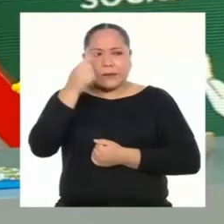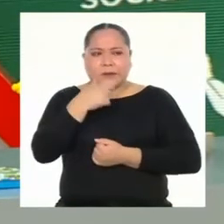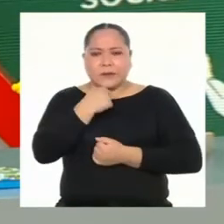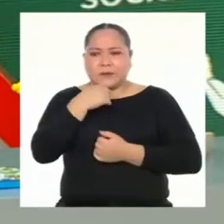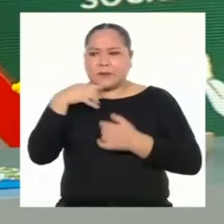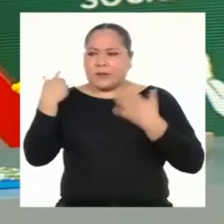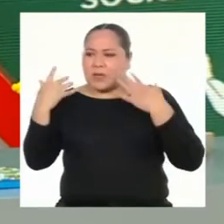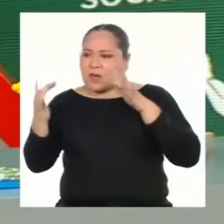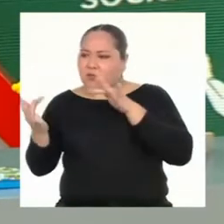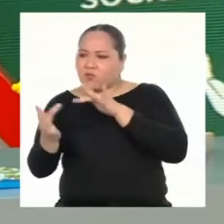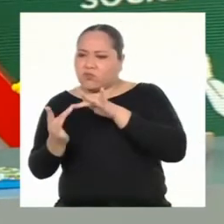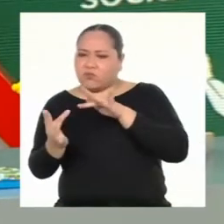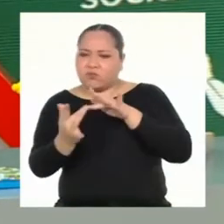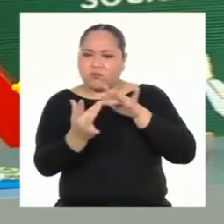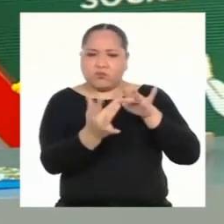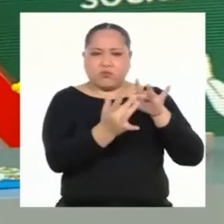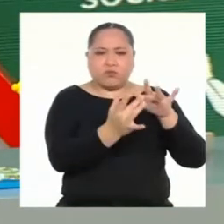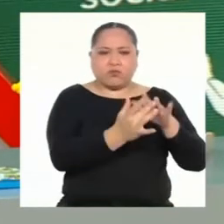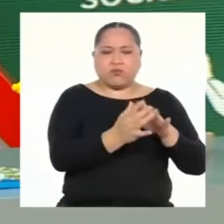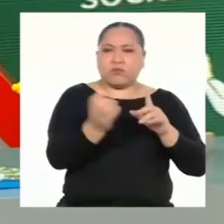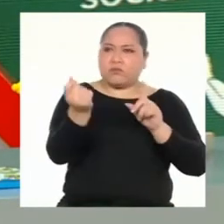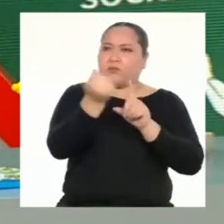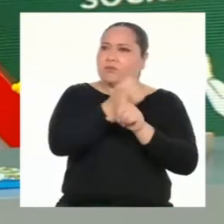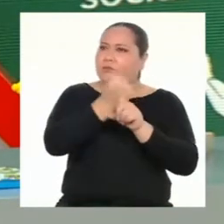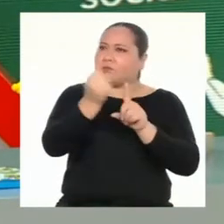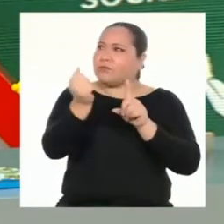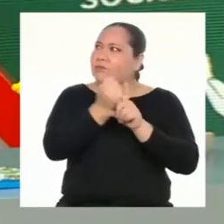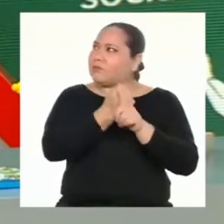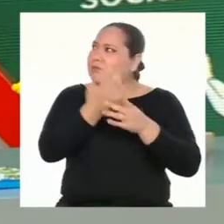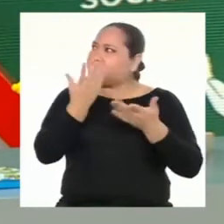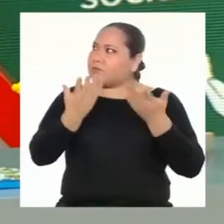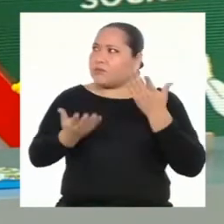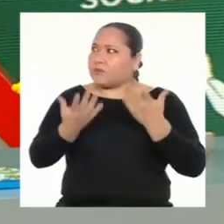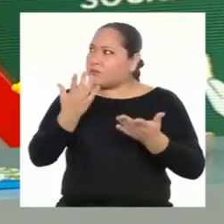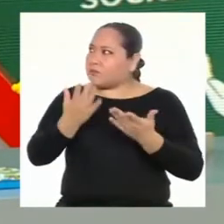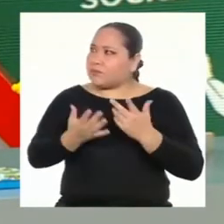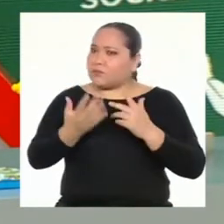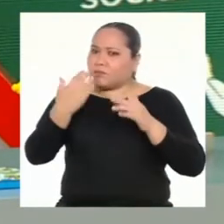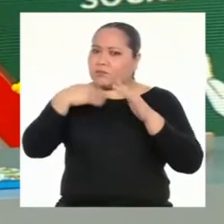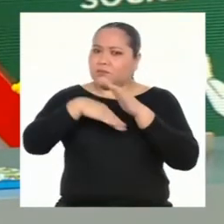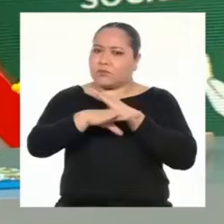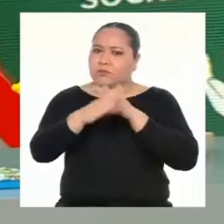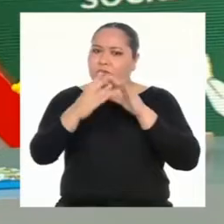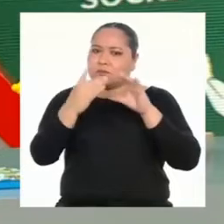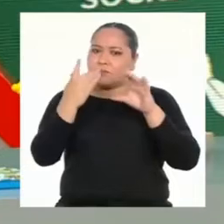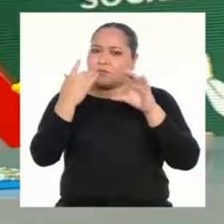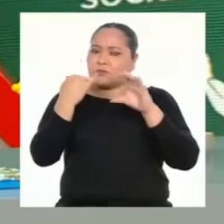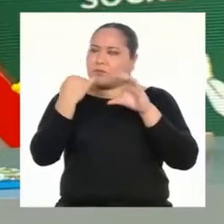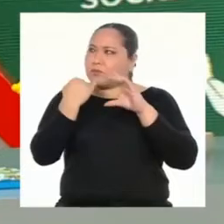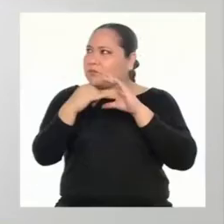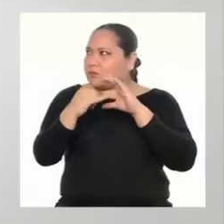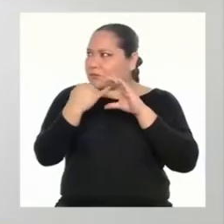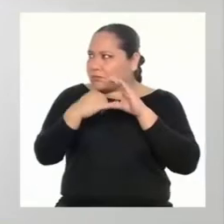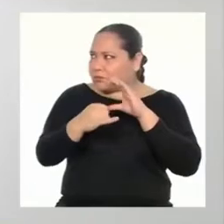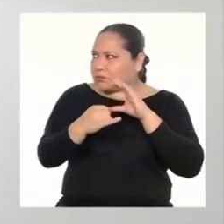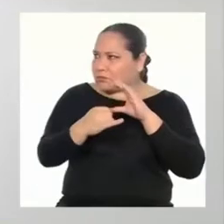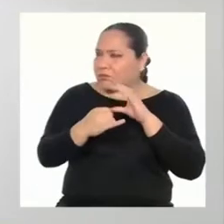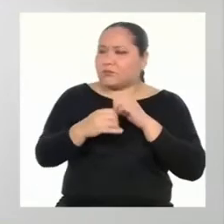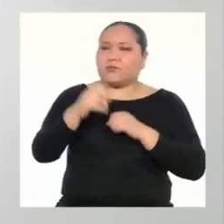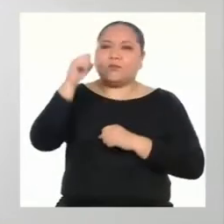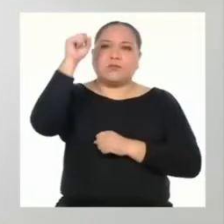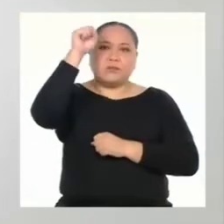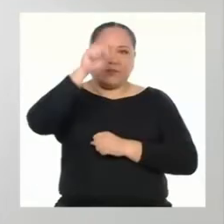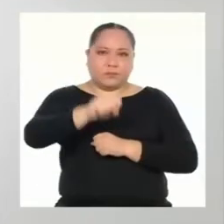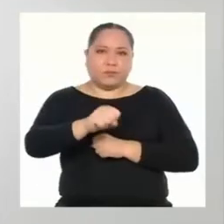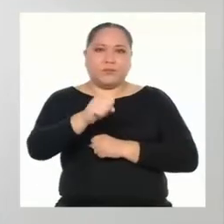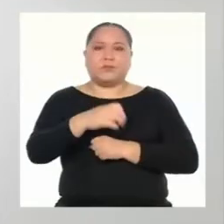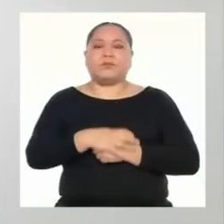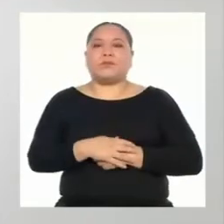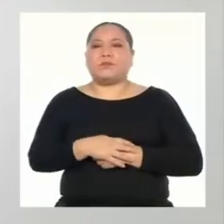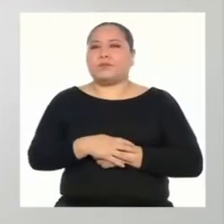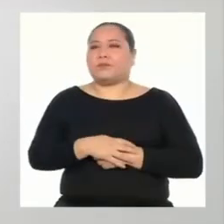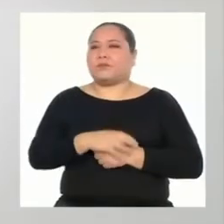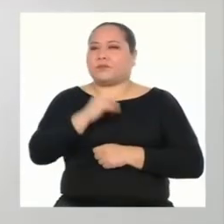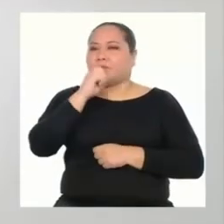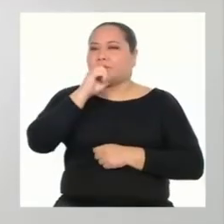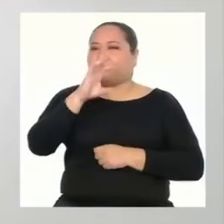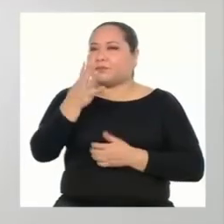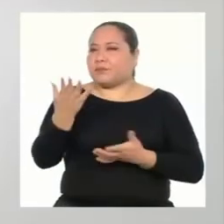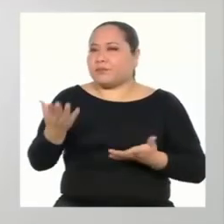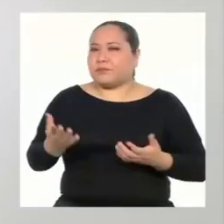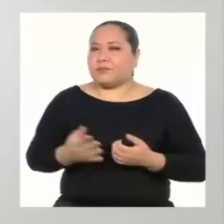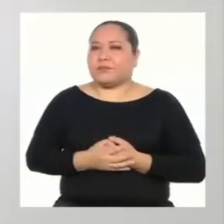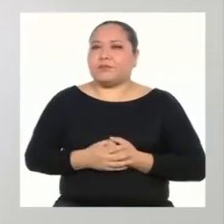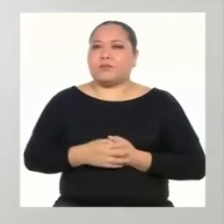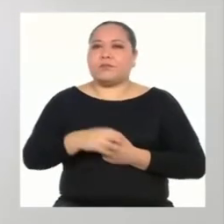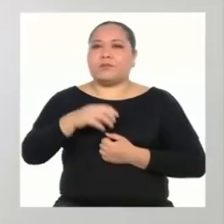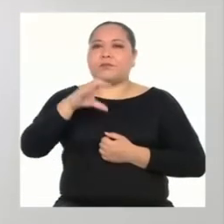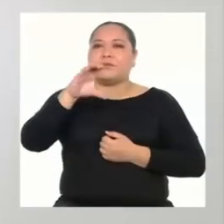más conectados que nunca, la violencia también puede darse en redes sociales. Sí, hablemos